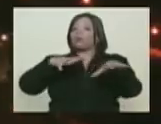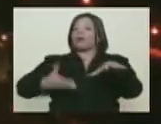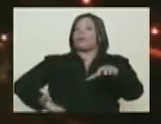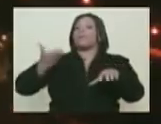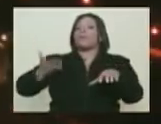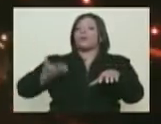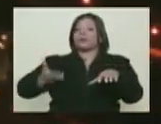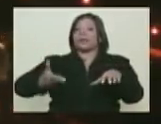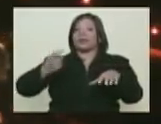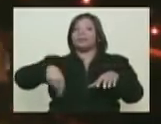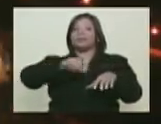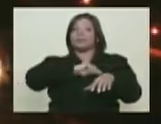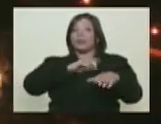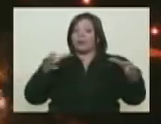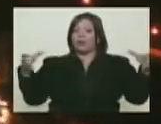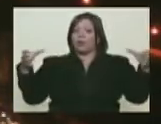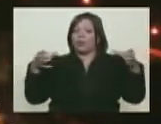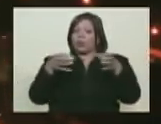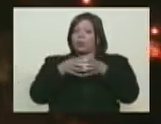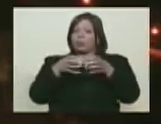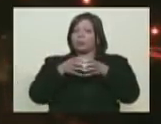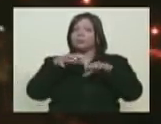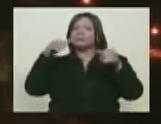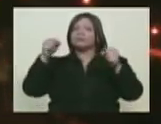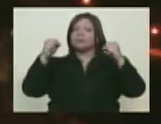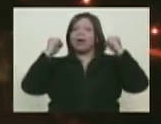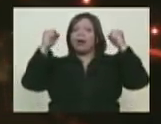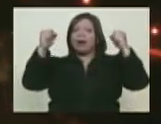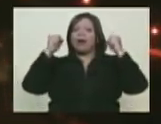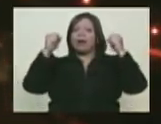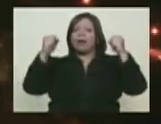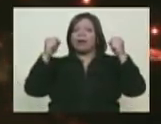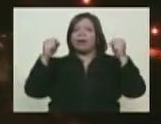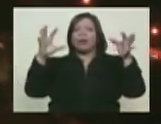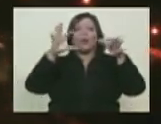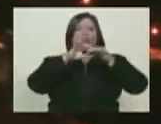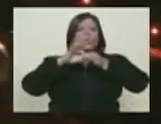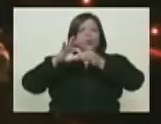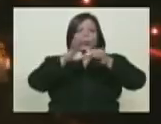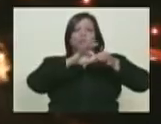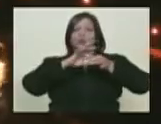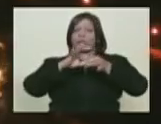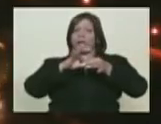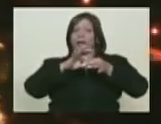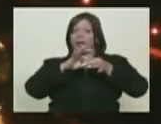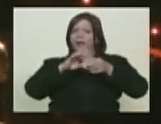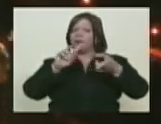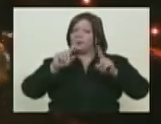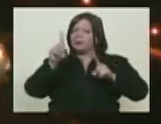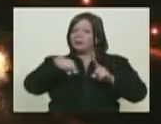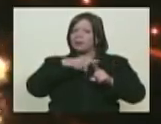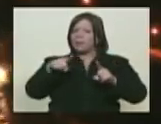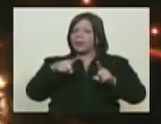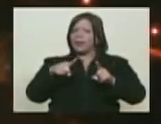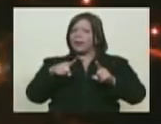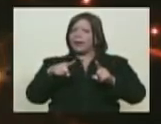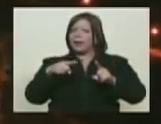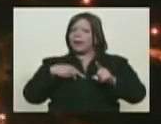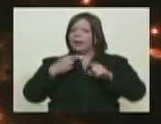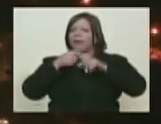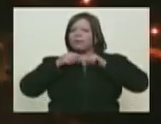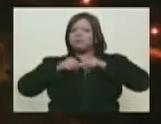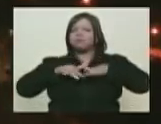importante de personas se han concentrado a favor, como decíamos, de esta unidad territorial, y no solamente esto, sino también a favor del